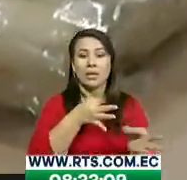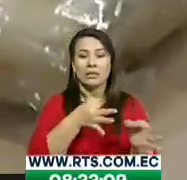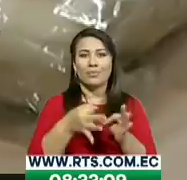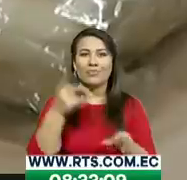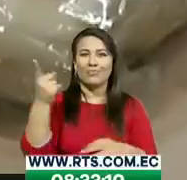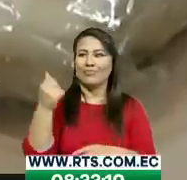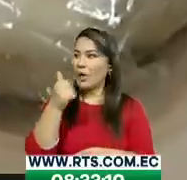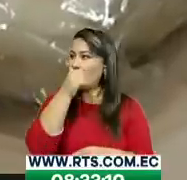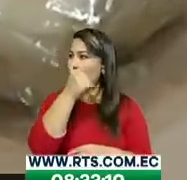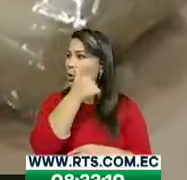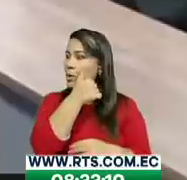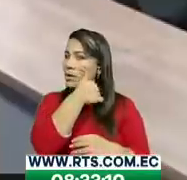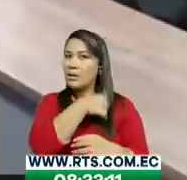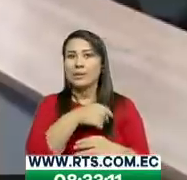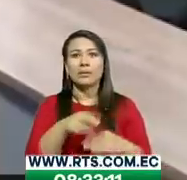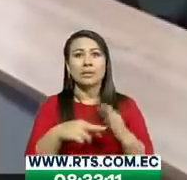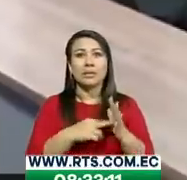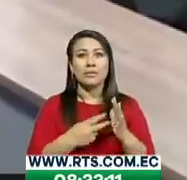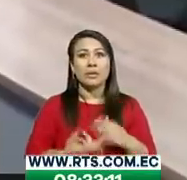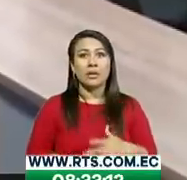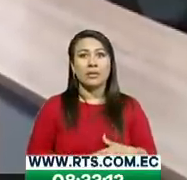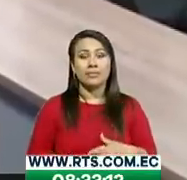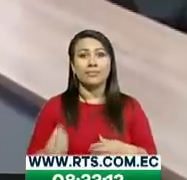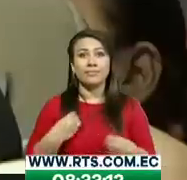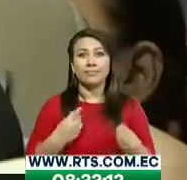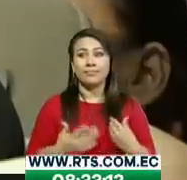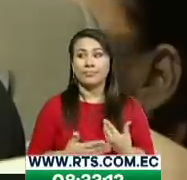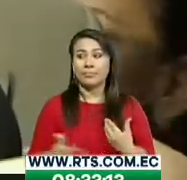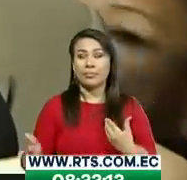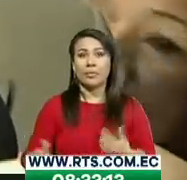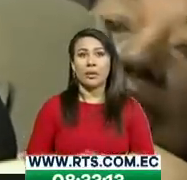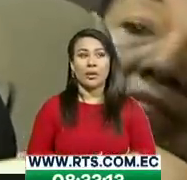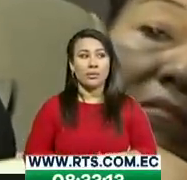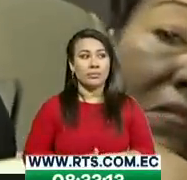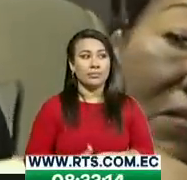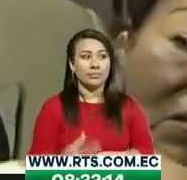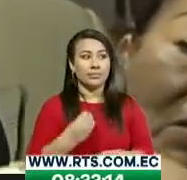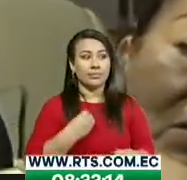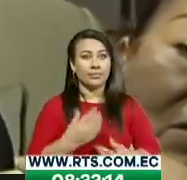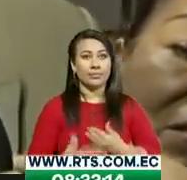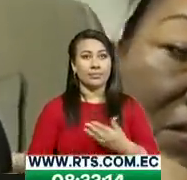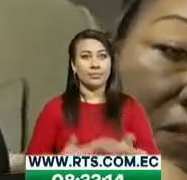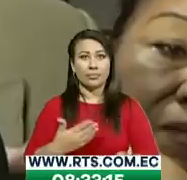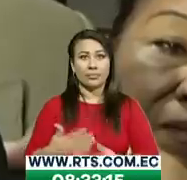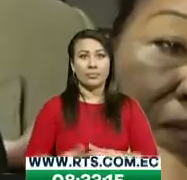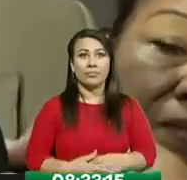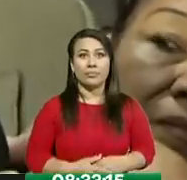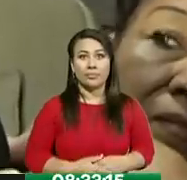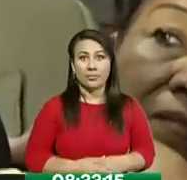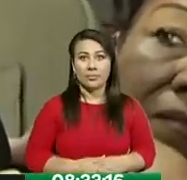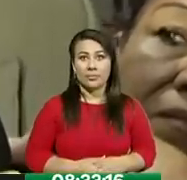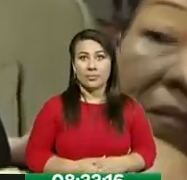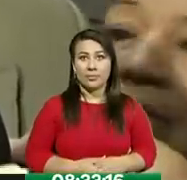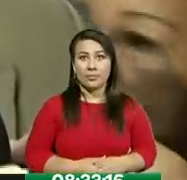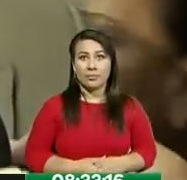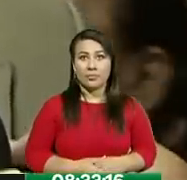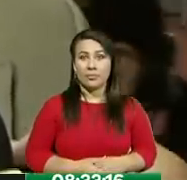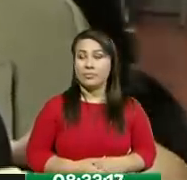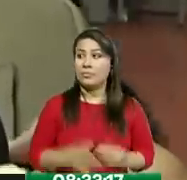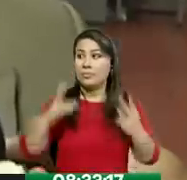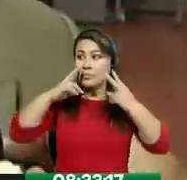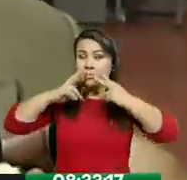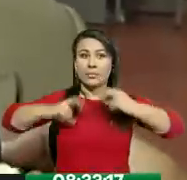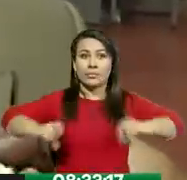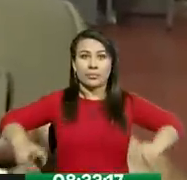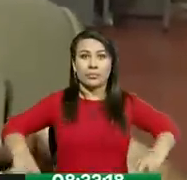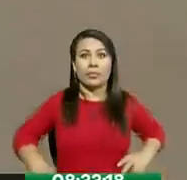placa, los cinturones de seguridad y todas las normas técnicas para que puedan ser utilizados. Del lado de acá, si nos ayuda nuestro compañero